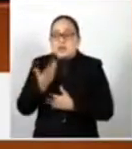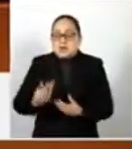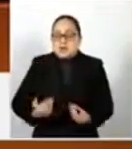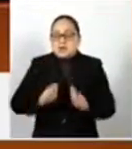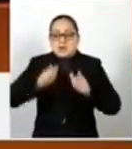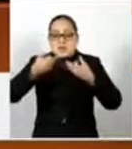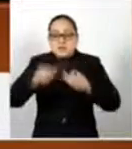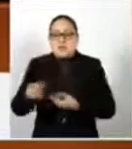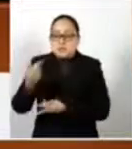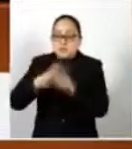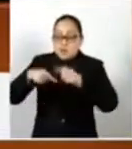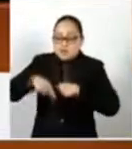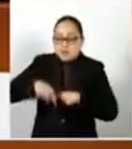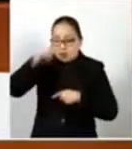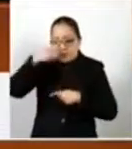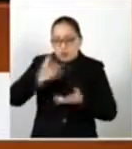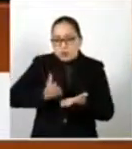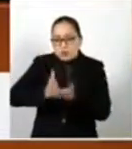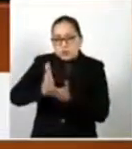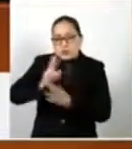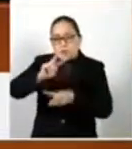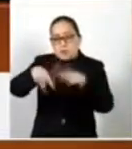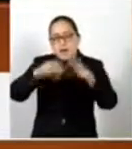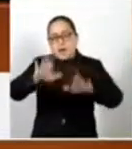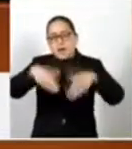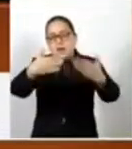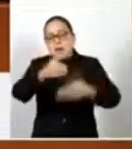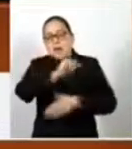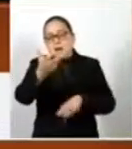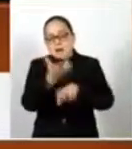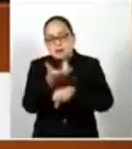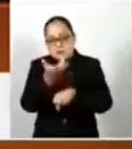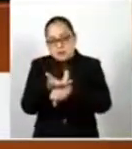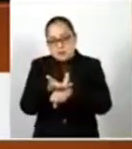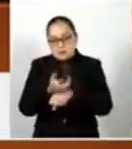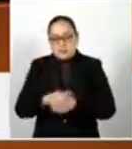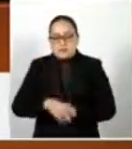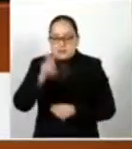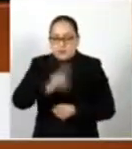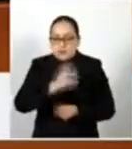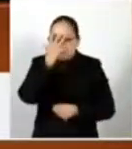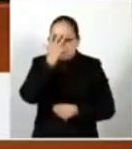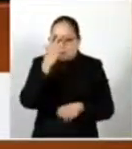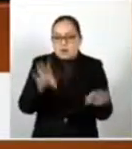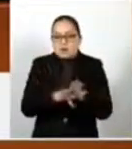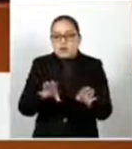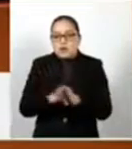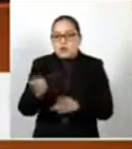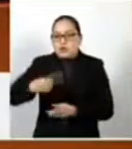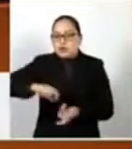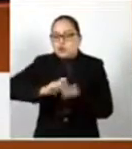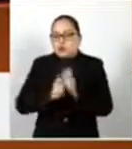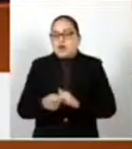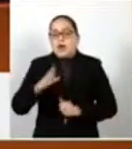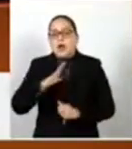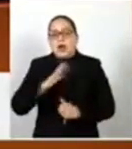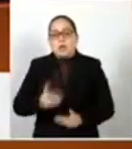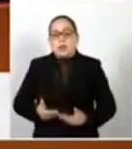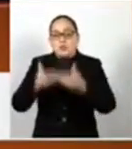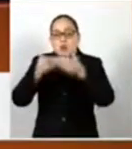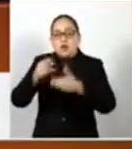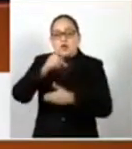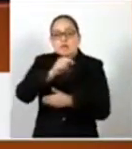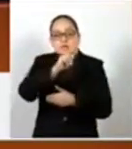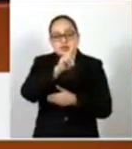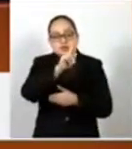digna cruzan por nuestro territorio para llegar a los Estados Unidos. Vergonzosamente nos hemos convertido en el muro que prometió